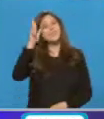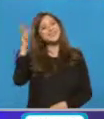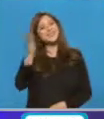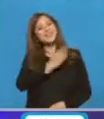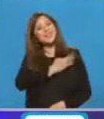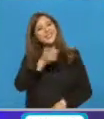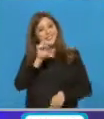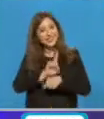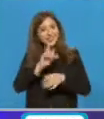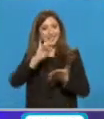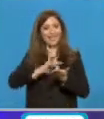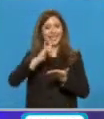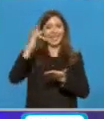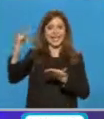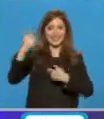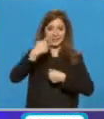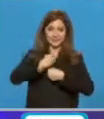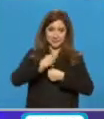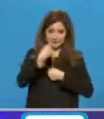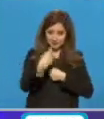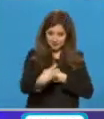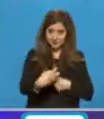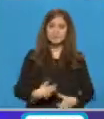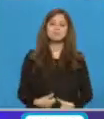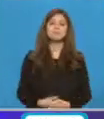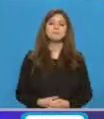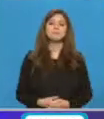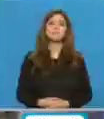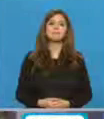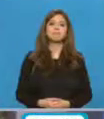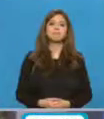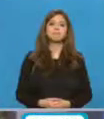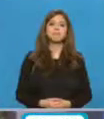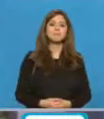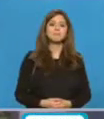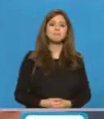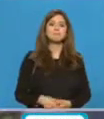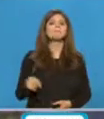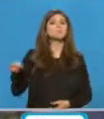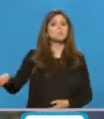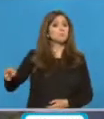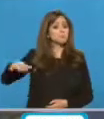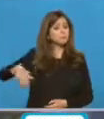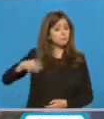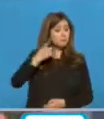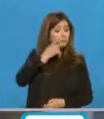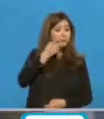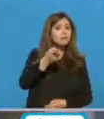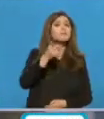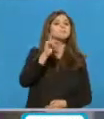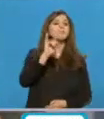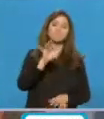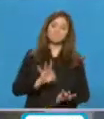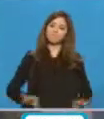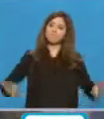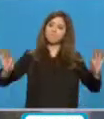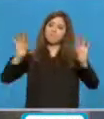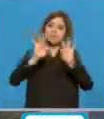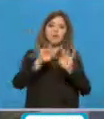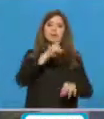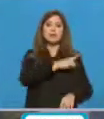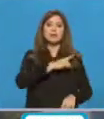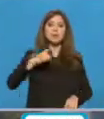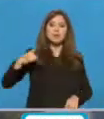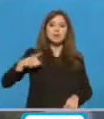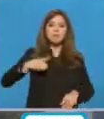por la invitación. Así es, como lo comentas, es parte fundamental de sí llevar una vida muy